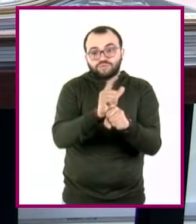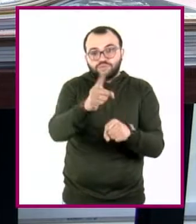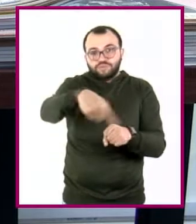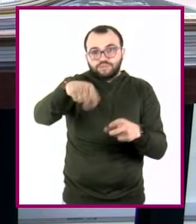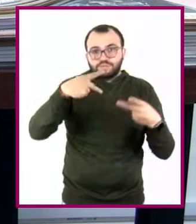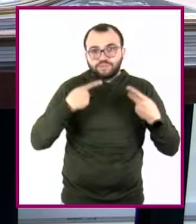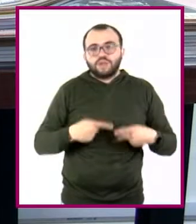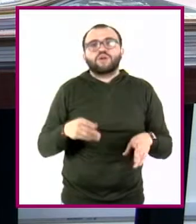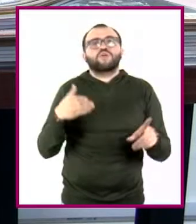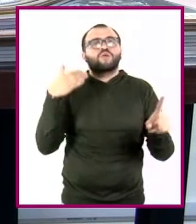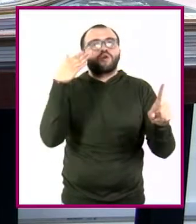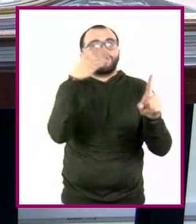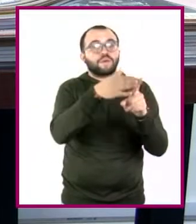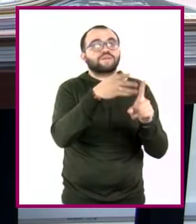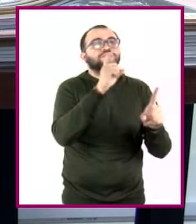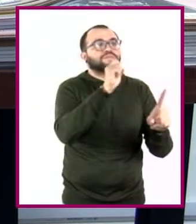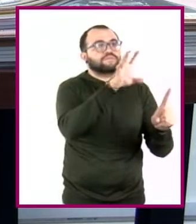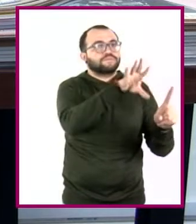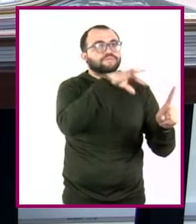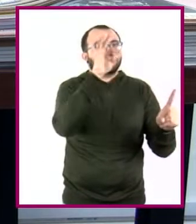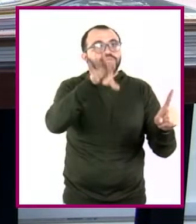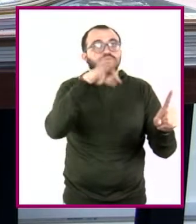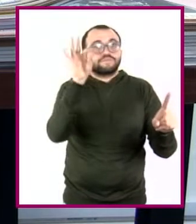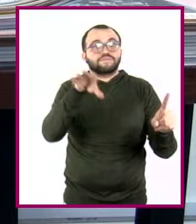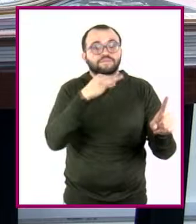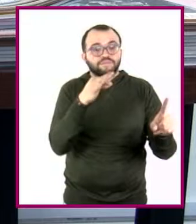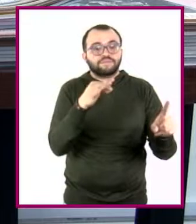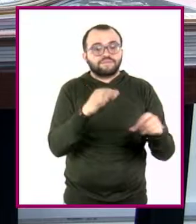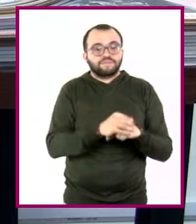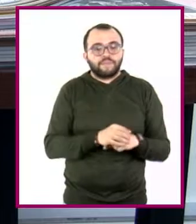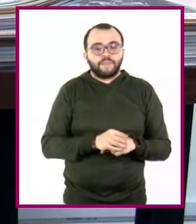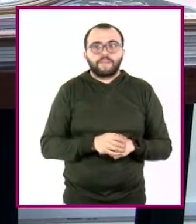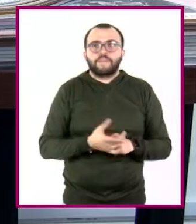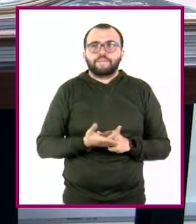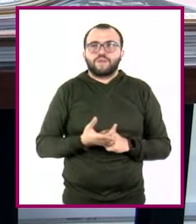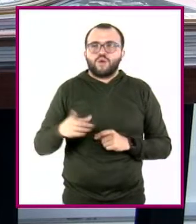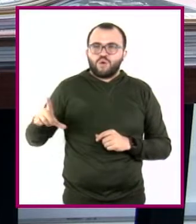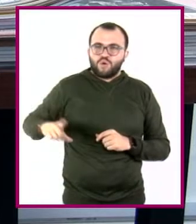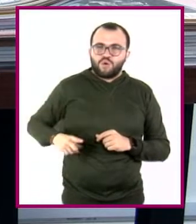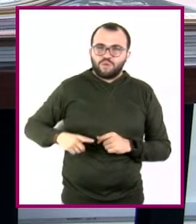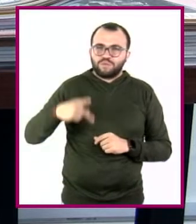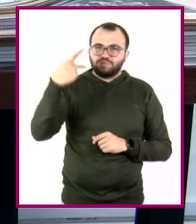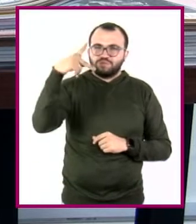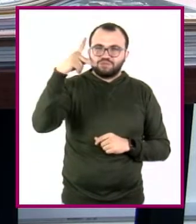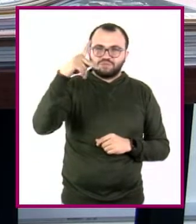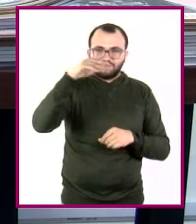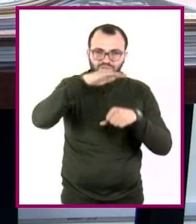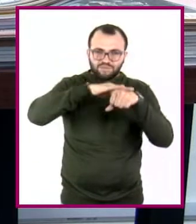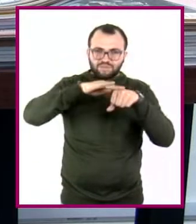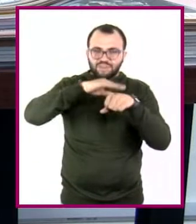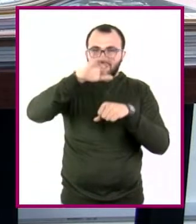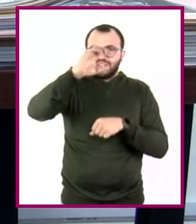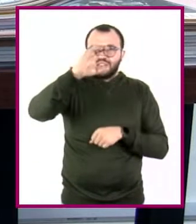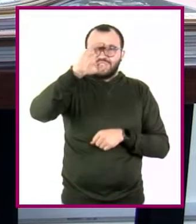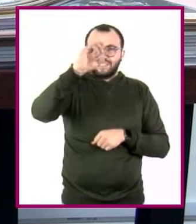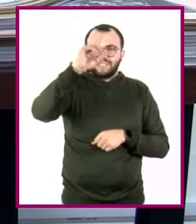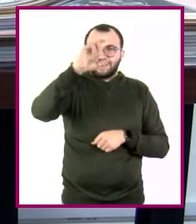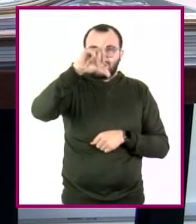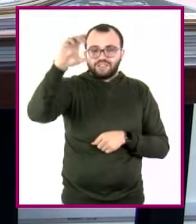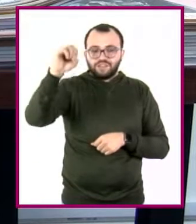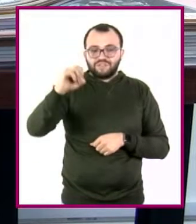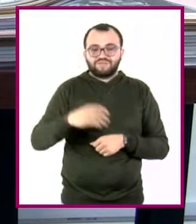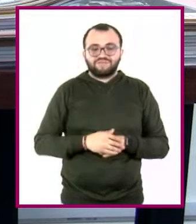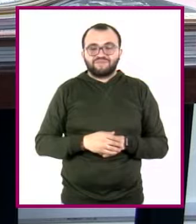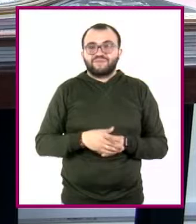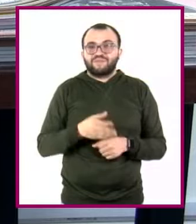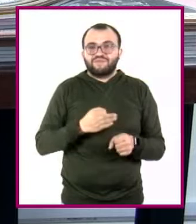los objetivos señalados. En el gobierno de Ernesto Zedillo, todos los esfuerzos fueron insuficientes para combatir las